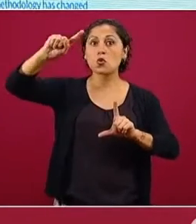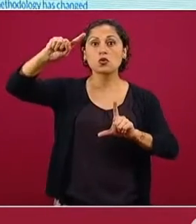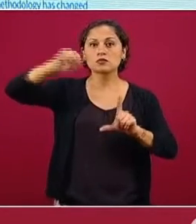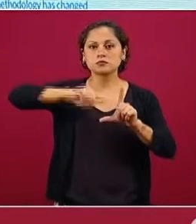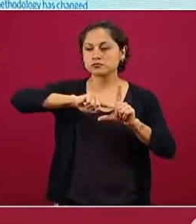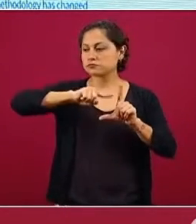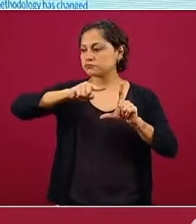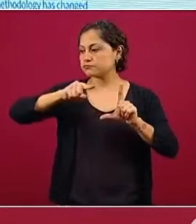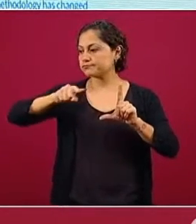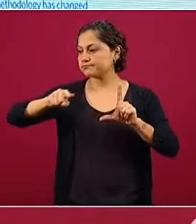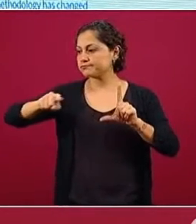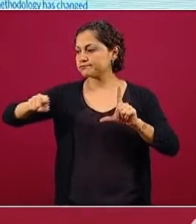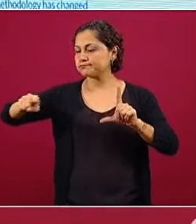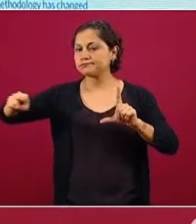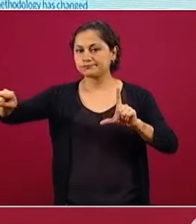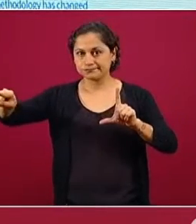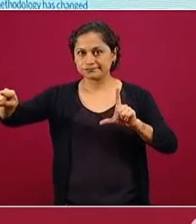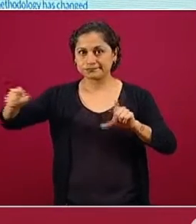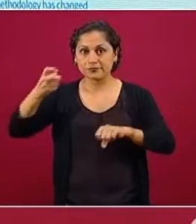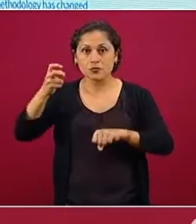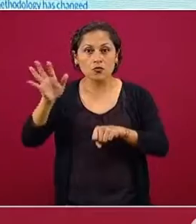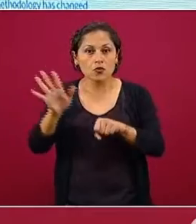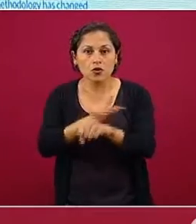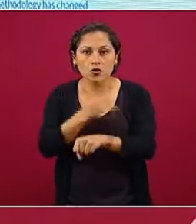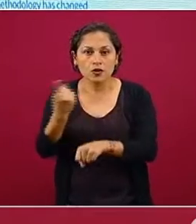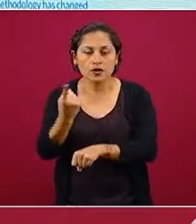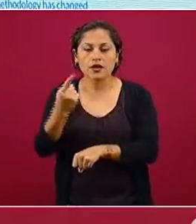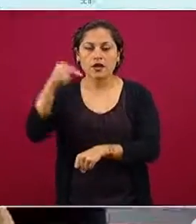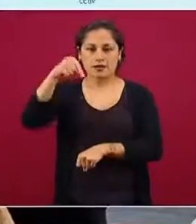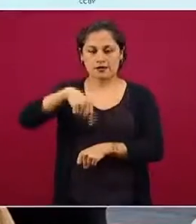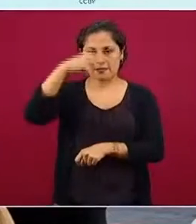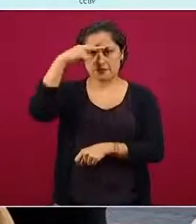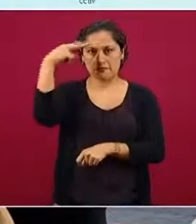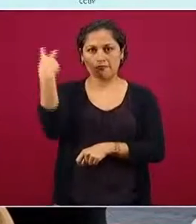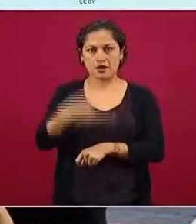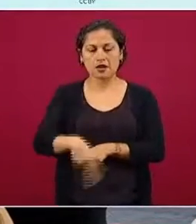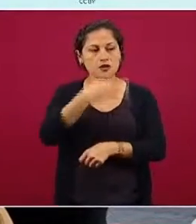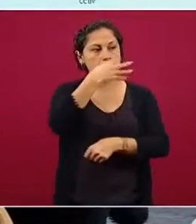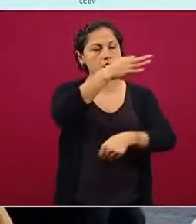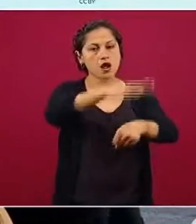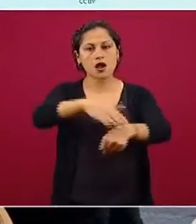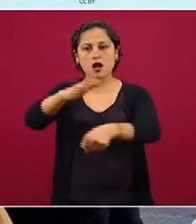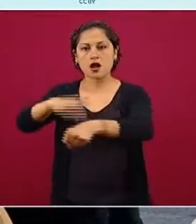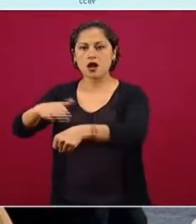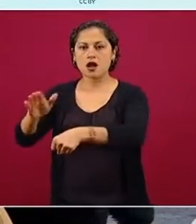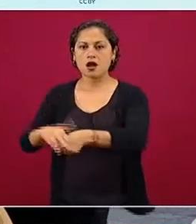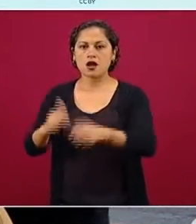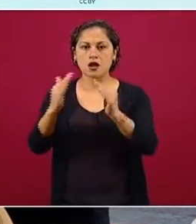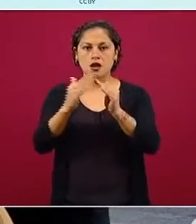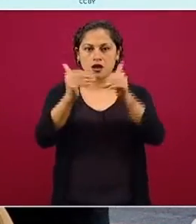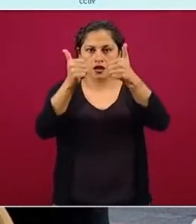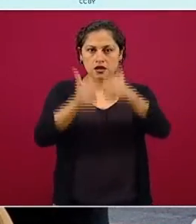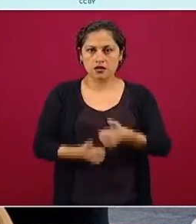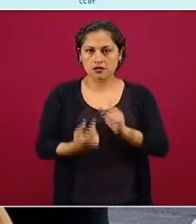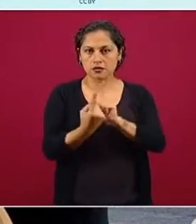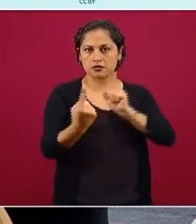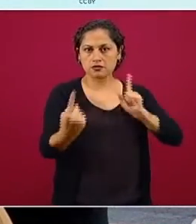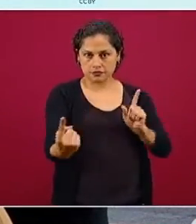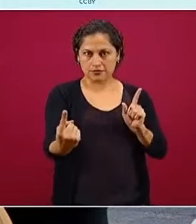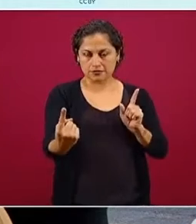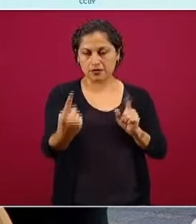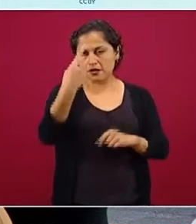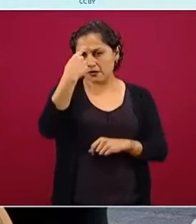el objetivo cumplido de las medidas de mitigación. En vez de que crezca a esta velocidad y colapse el sistema de